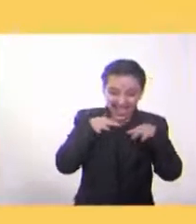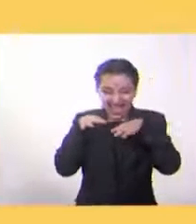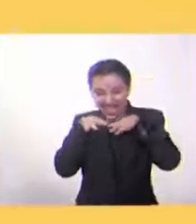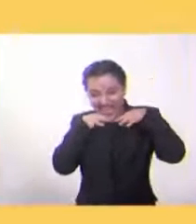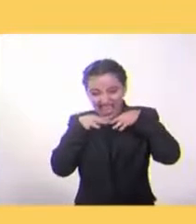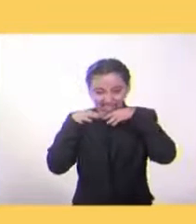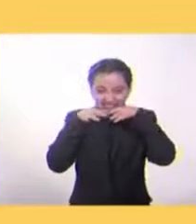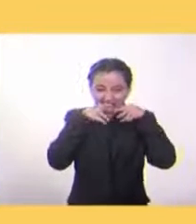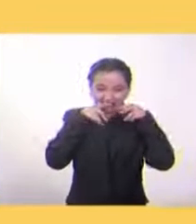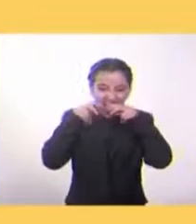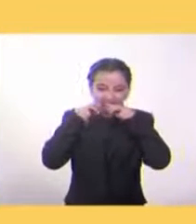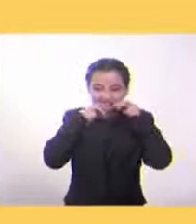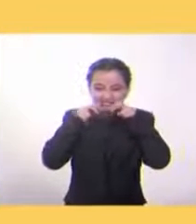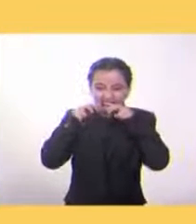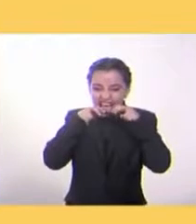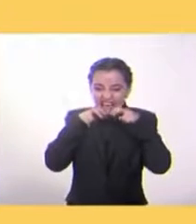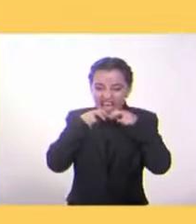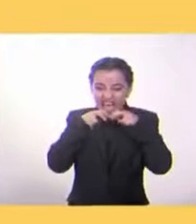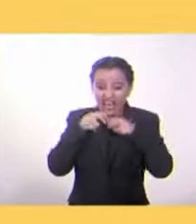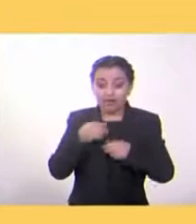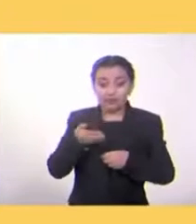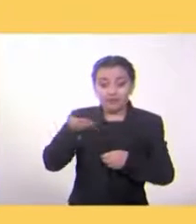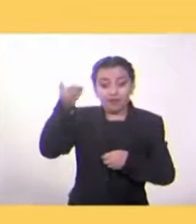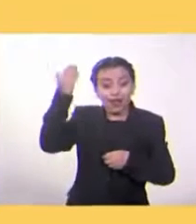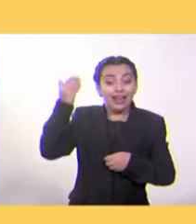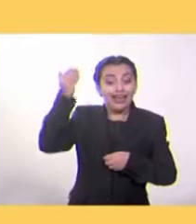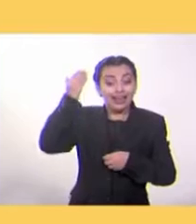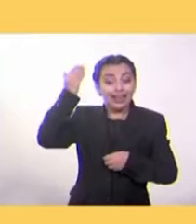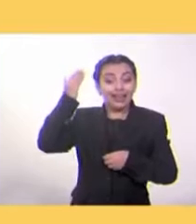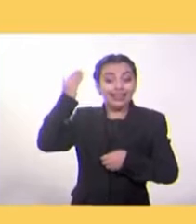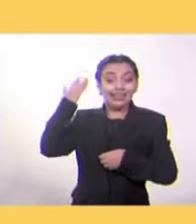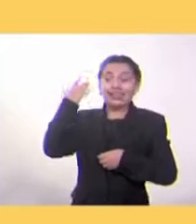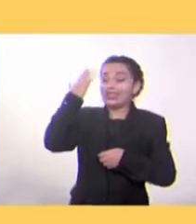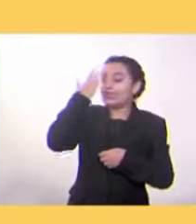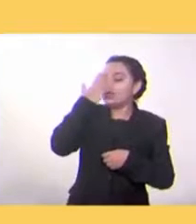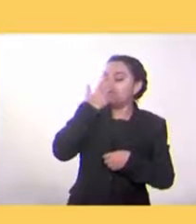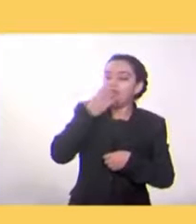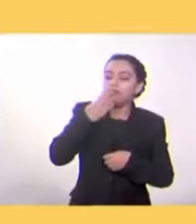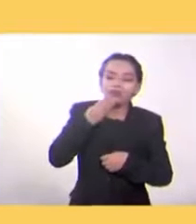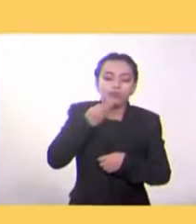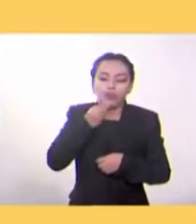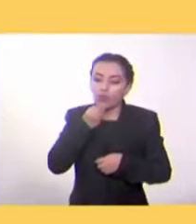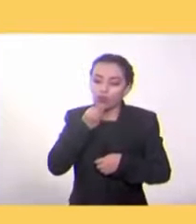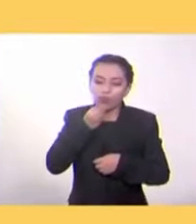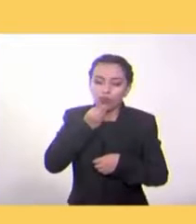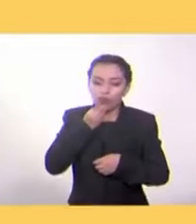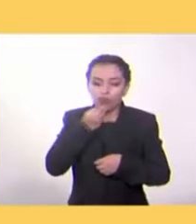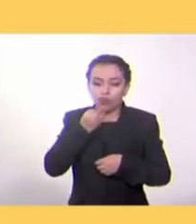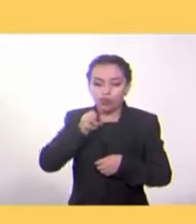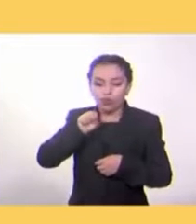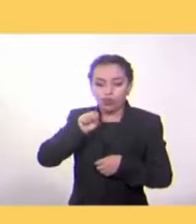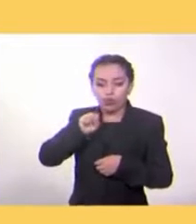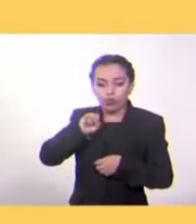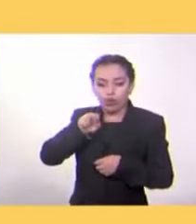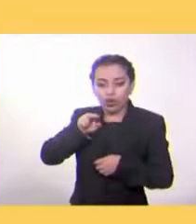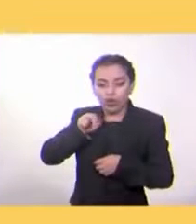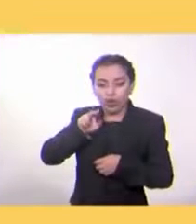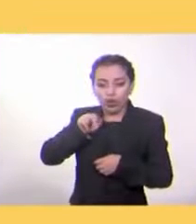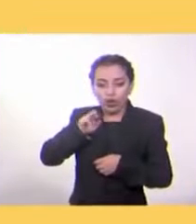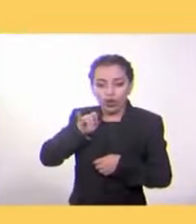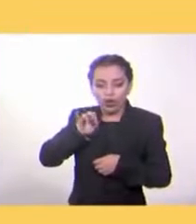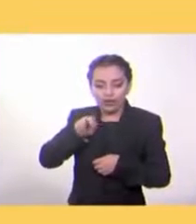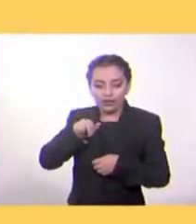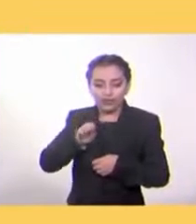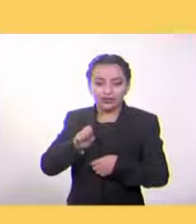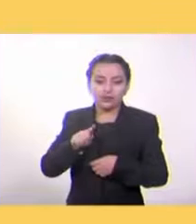largos? Existió en otro tiempo una mujer linda, se llamaba Cihuelut, y todos la